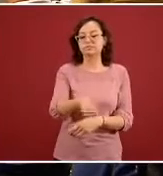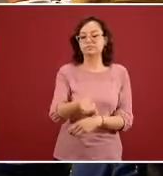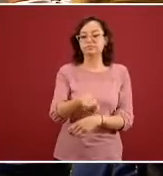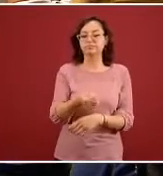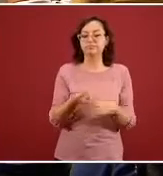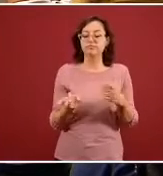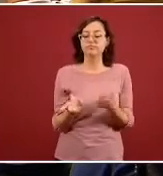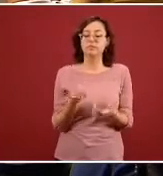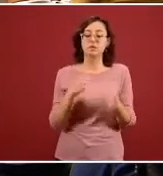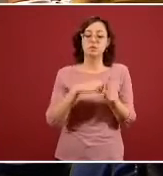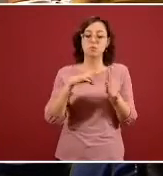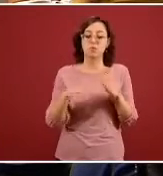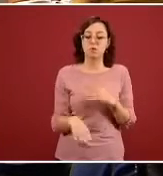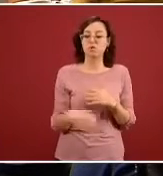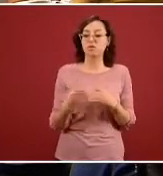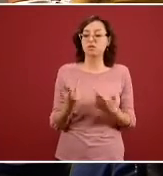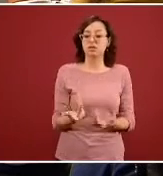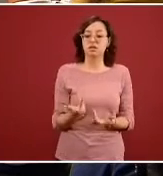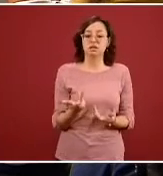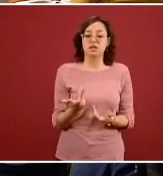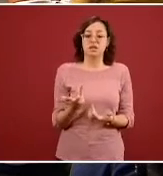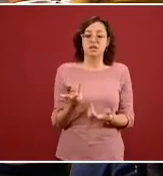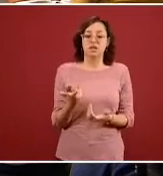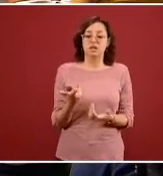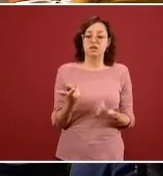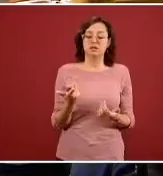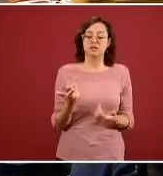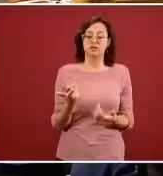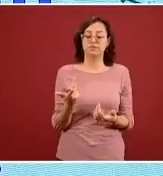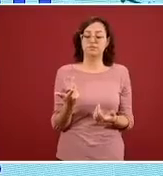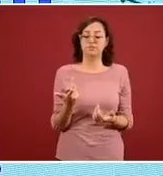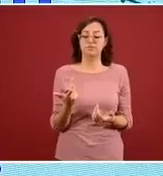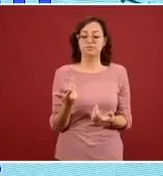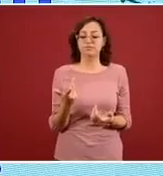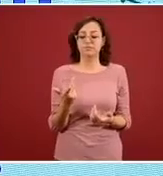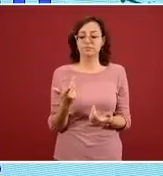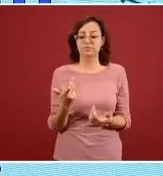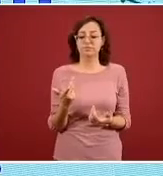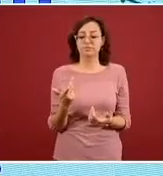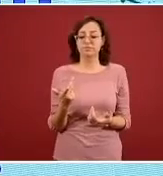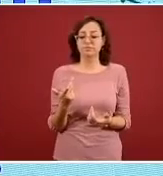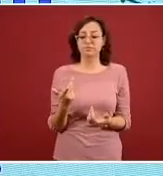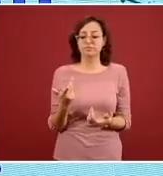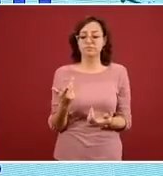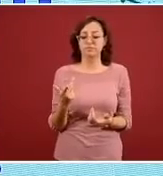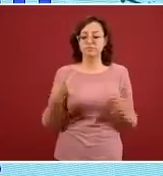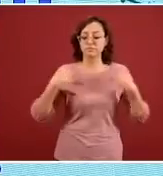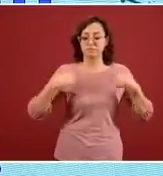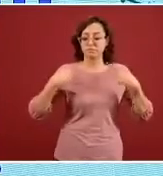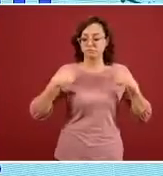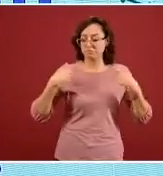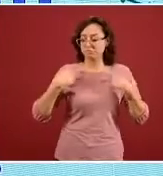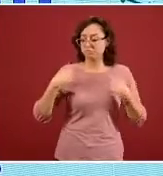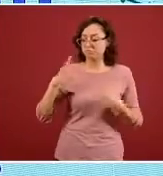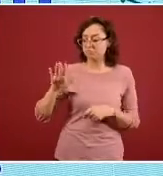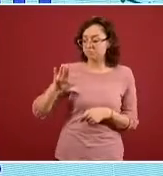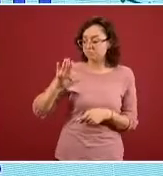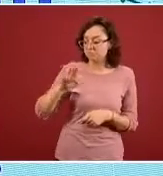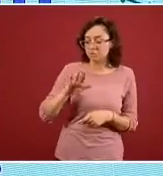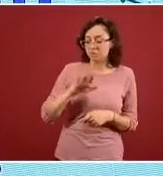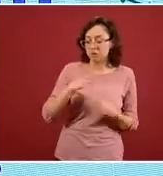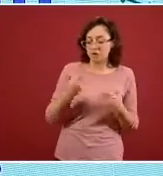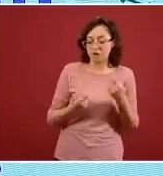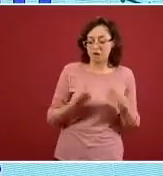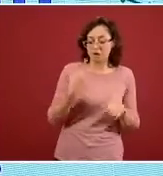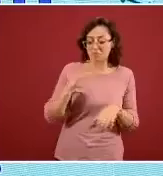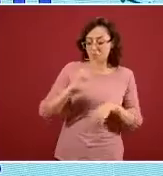tan poquitos eventos, en este caso defunciones, y tenemos una letalidad tan alta,